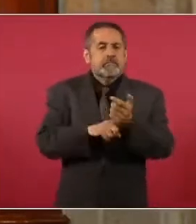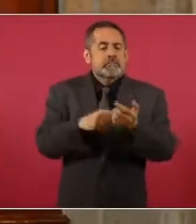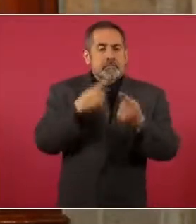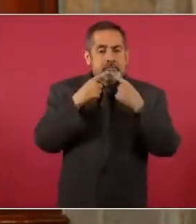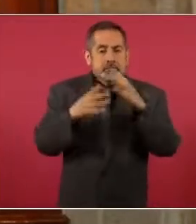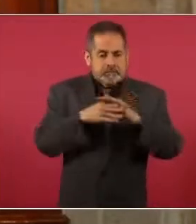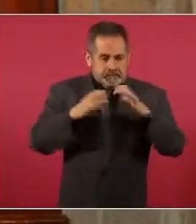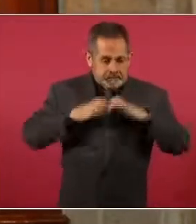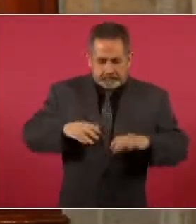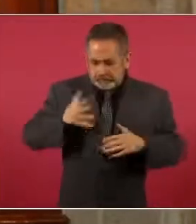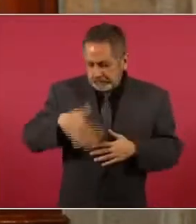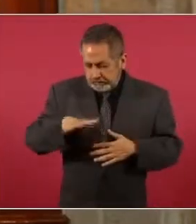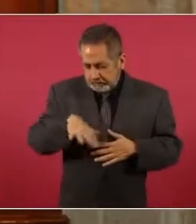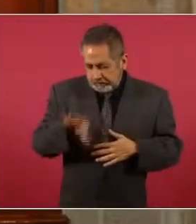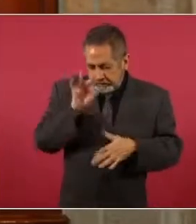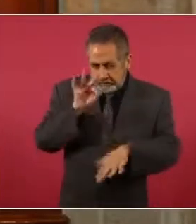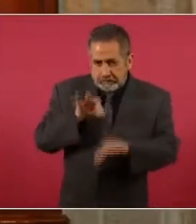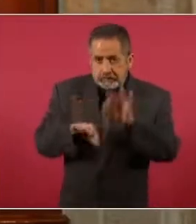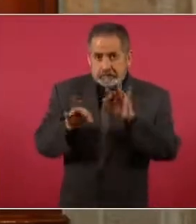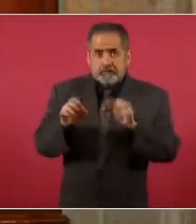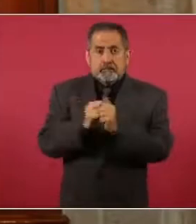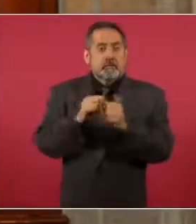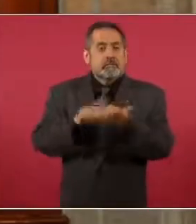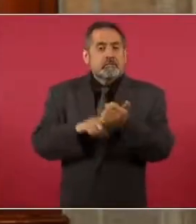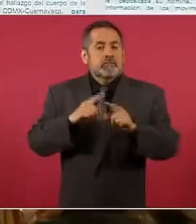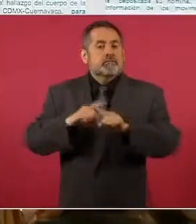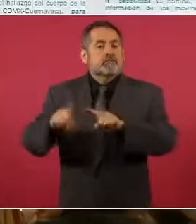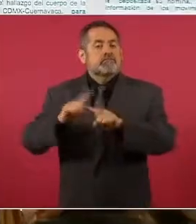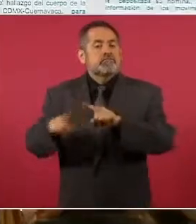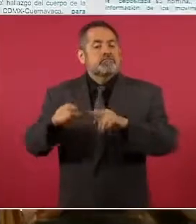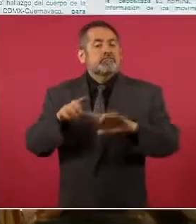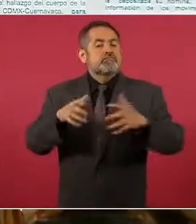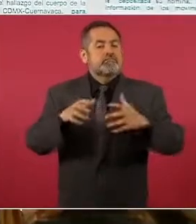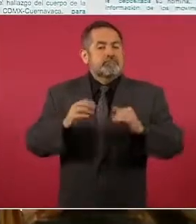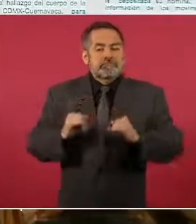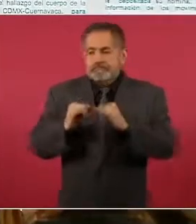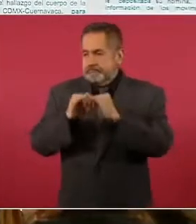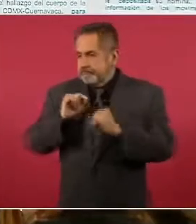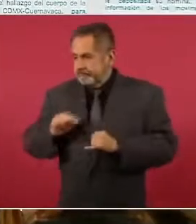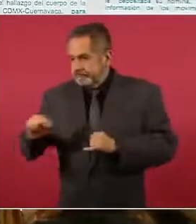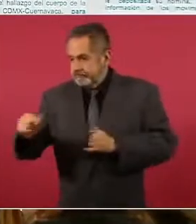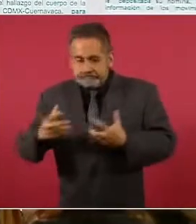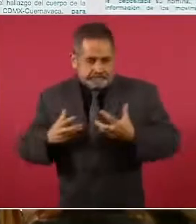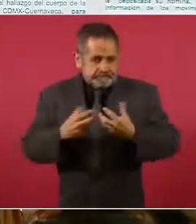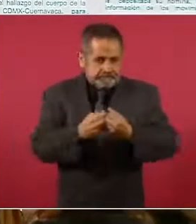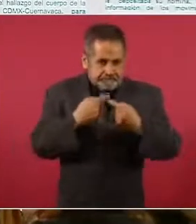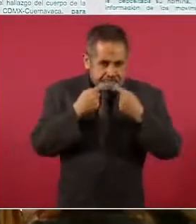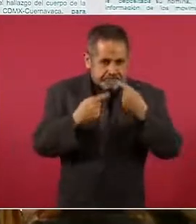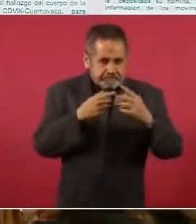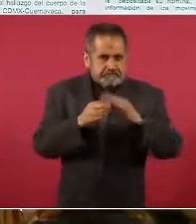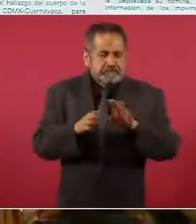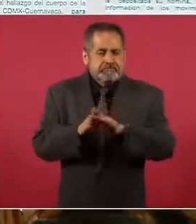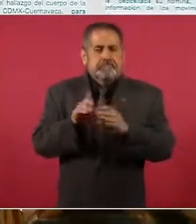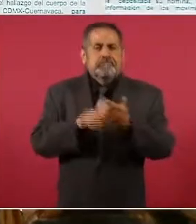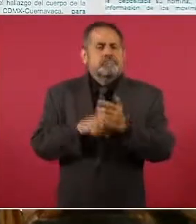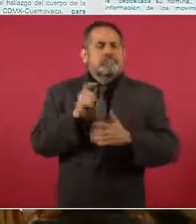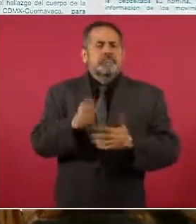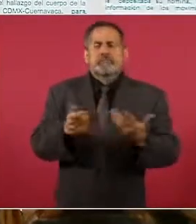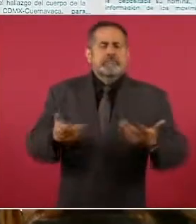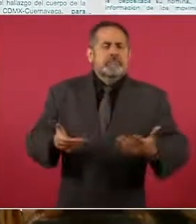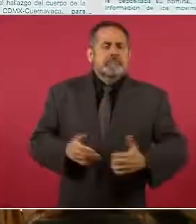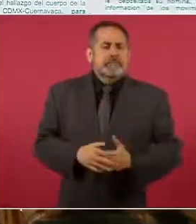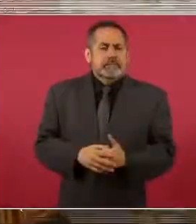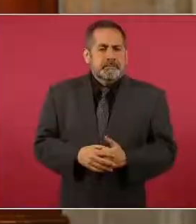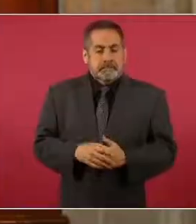del cuerpo por parte de las instituciones que participaron. Se hicieron seguimientos financieros y a los movimientos